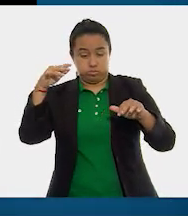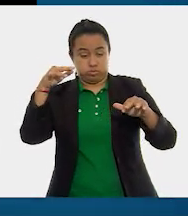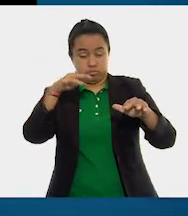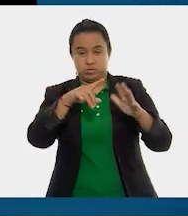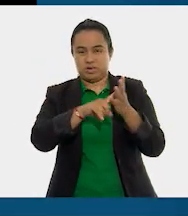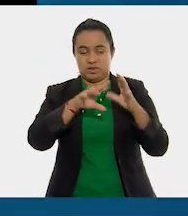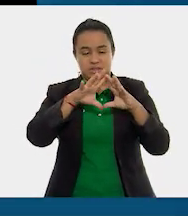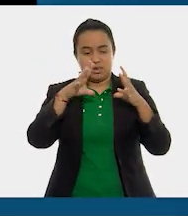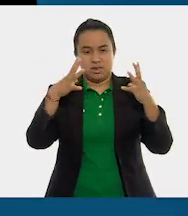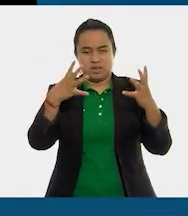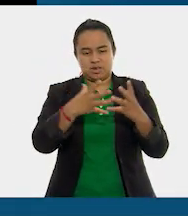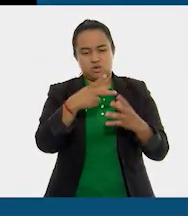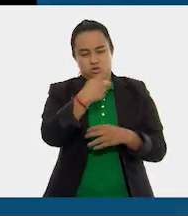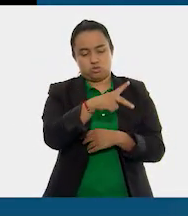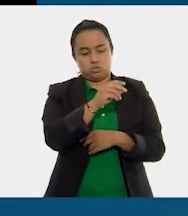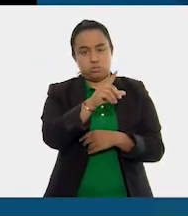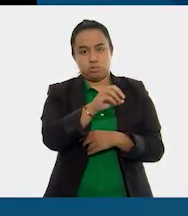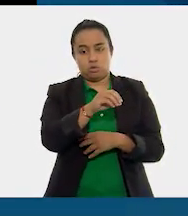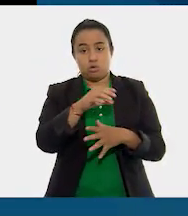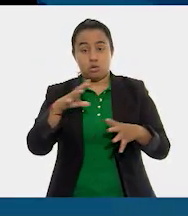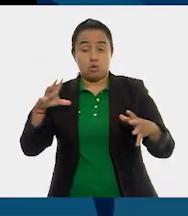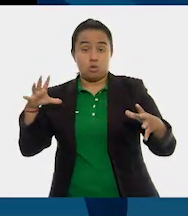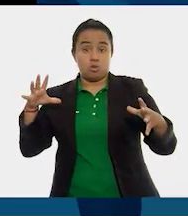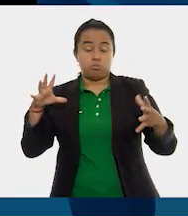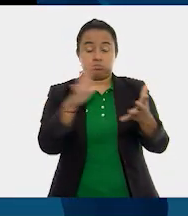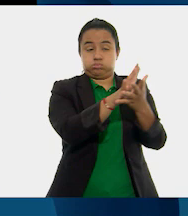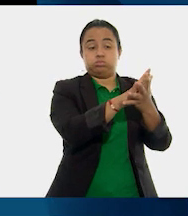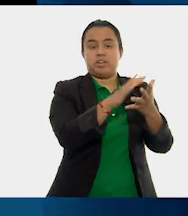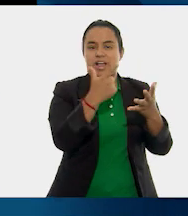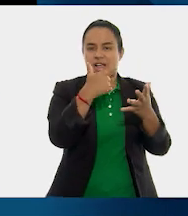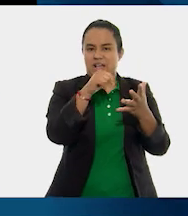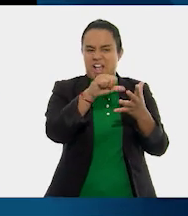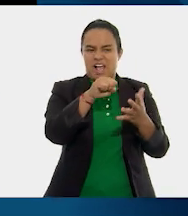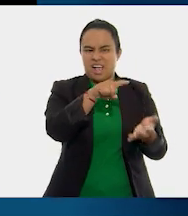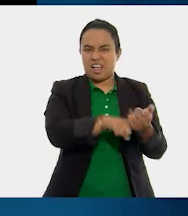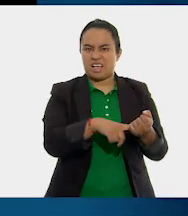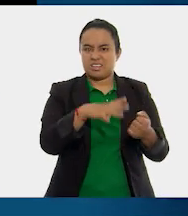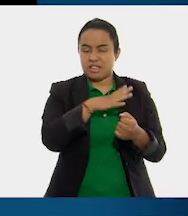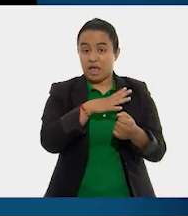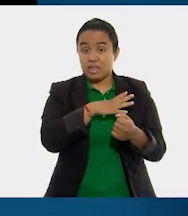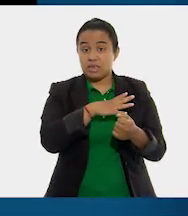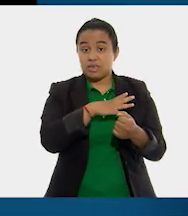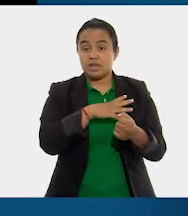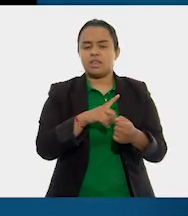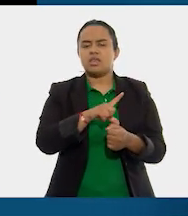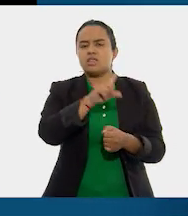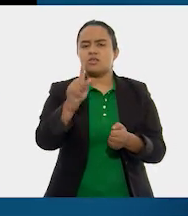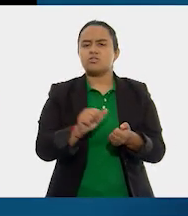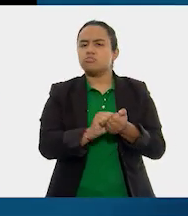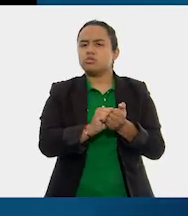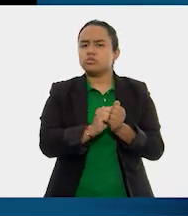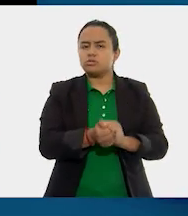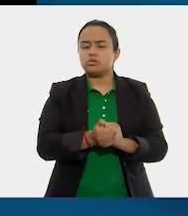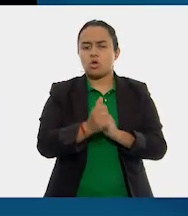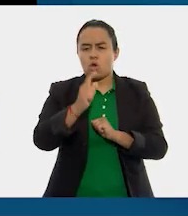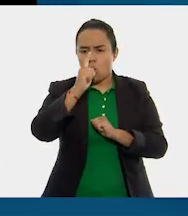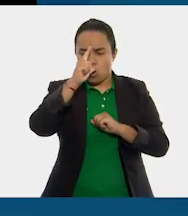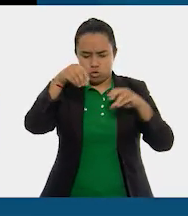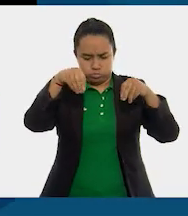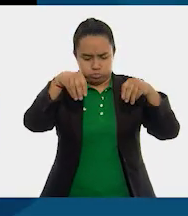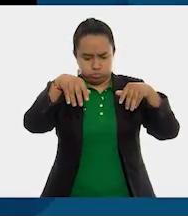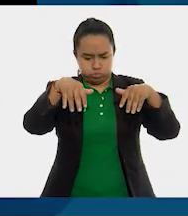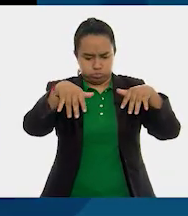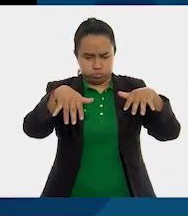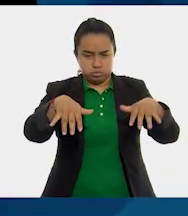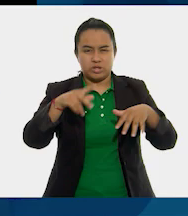atmósfera de los polos chocan contra los gases que hay en ella y forman, como consecuencia, la luz visible